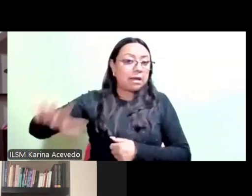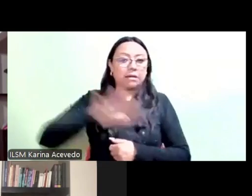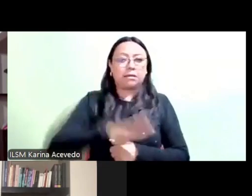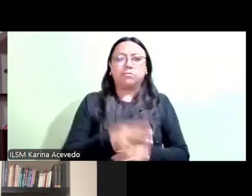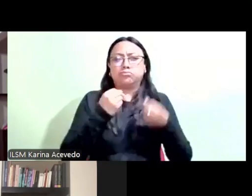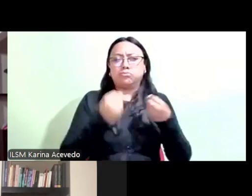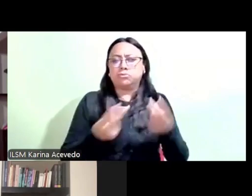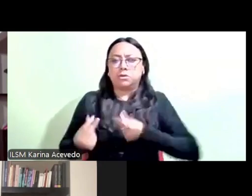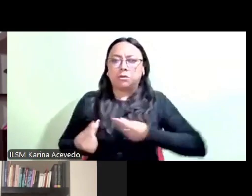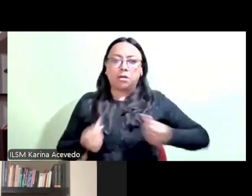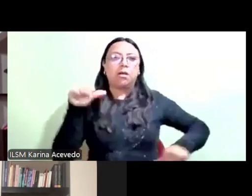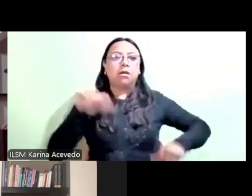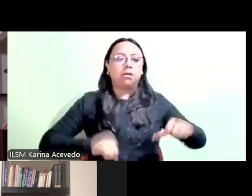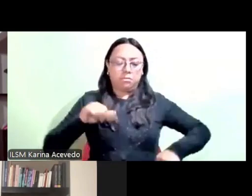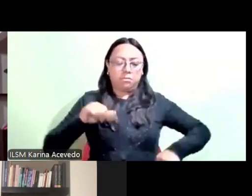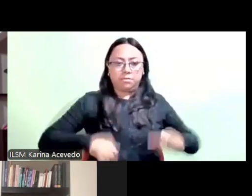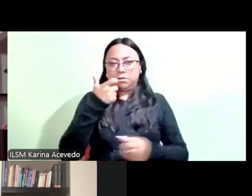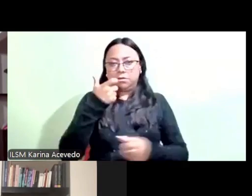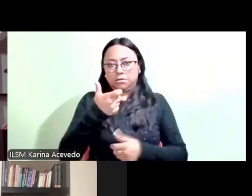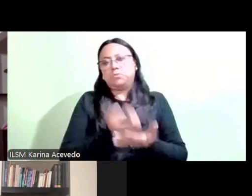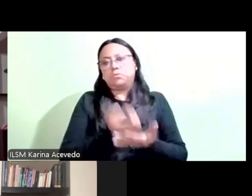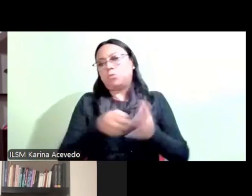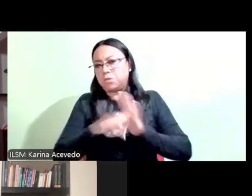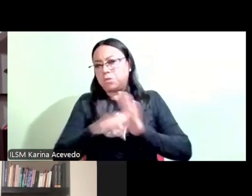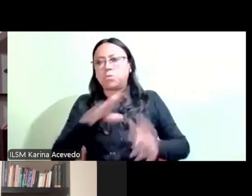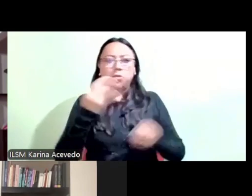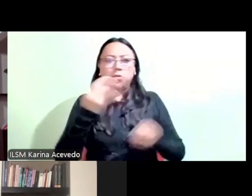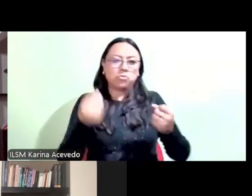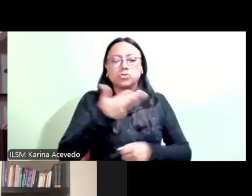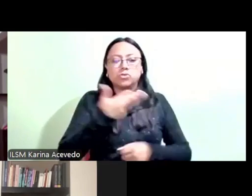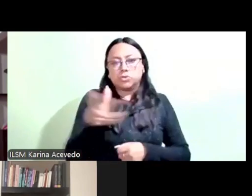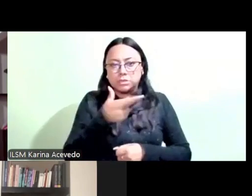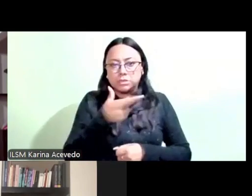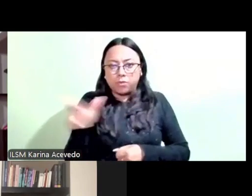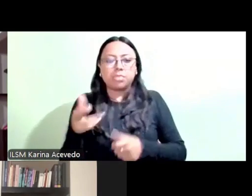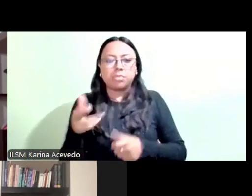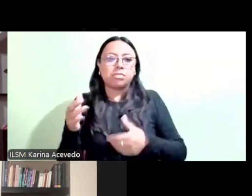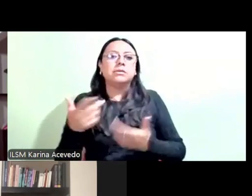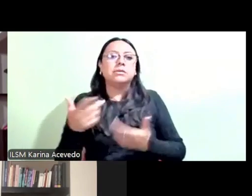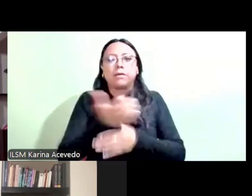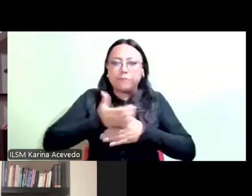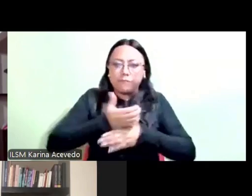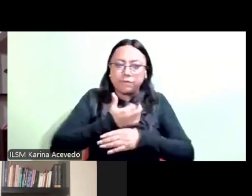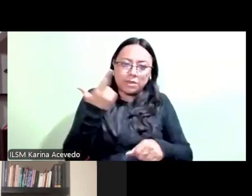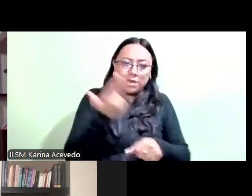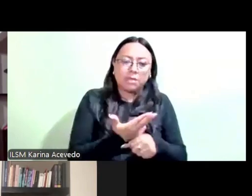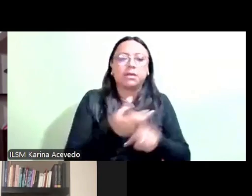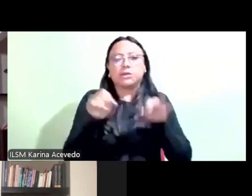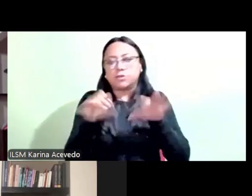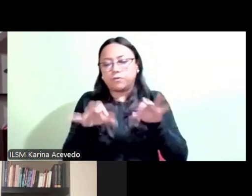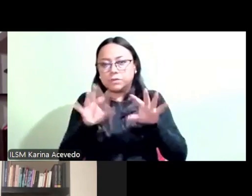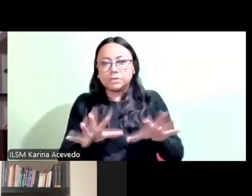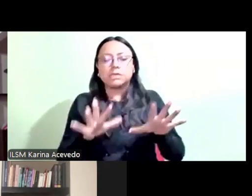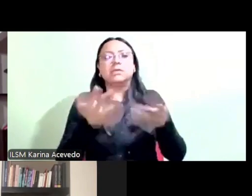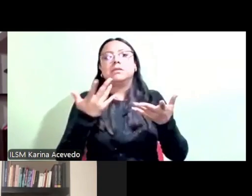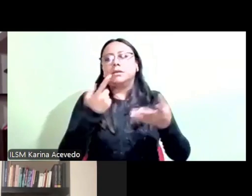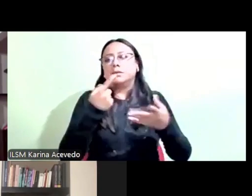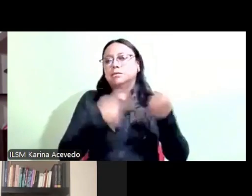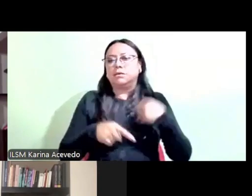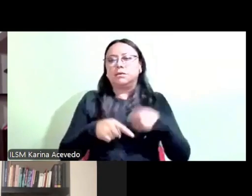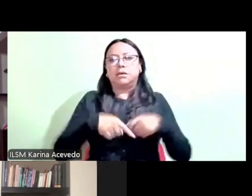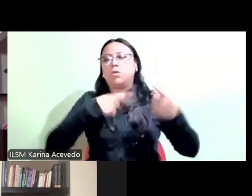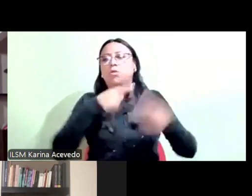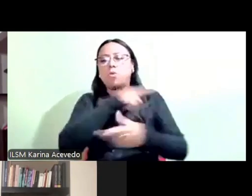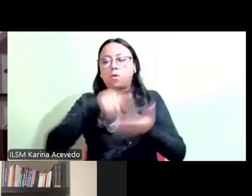una mezcla de usos de suelo como restaurantes, cafés, galerías de arte, así como oficinas. Es decir, es acorde a la imagen objetivo del